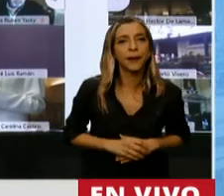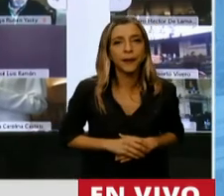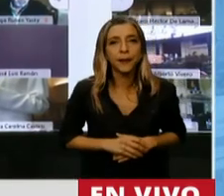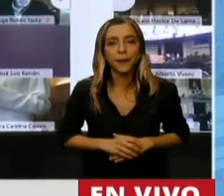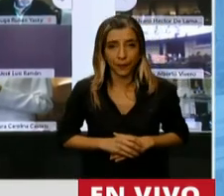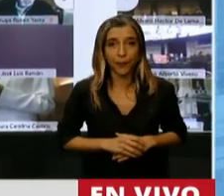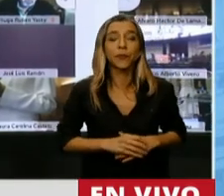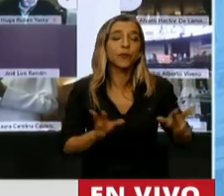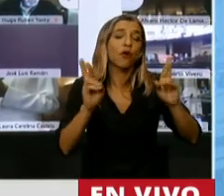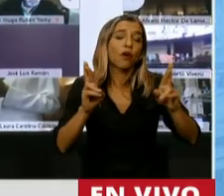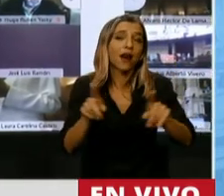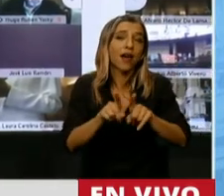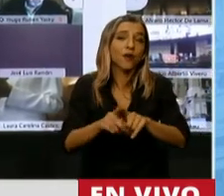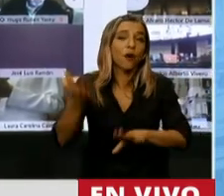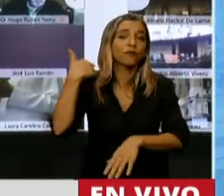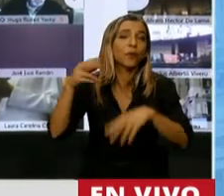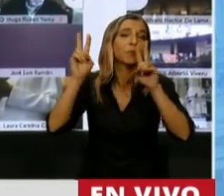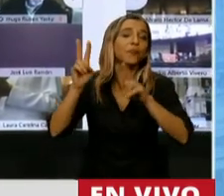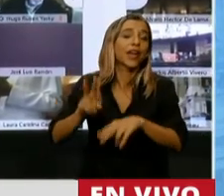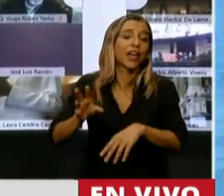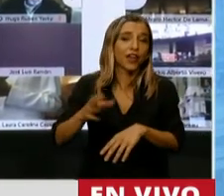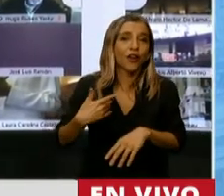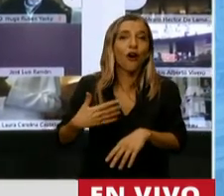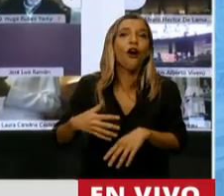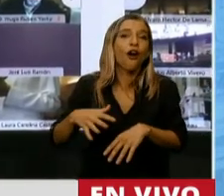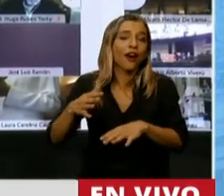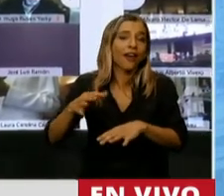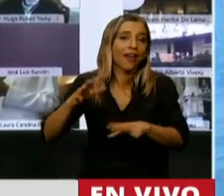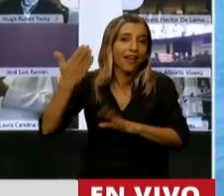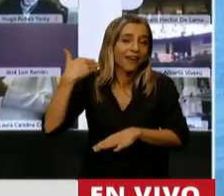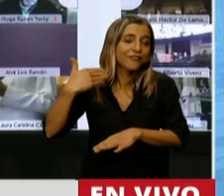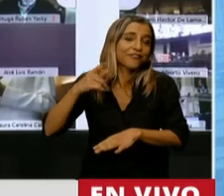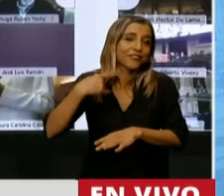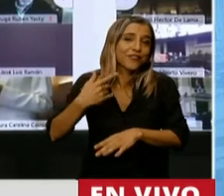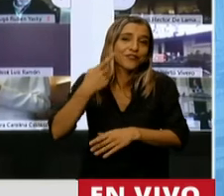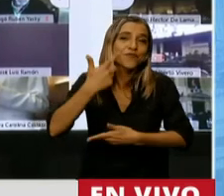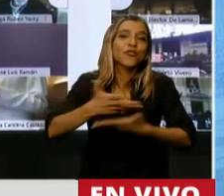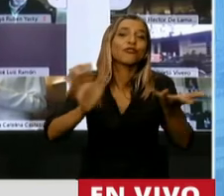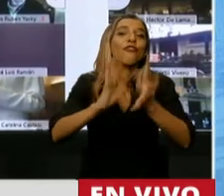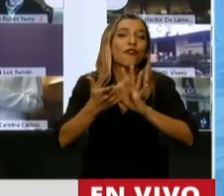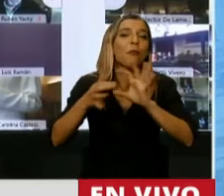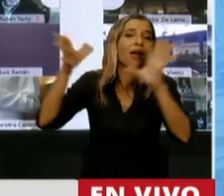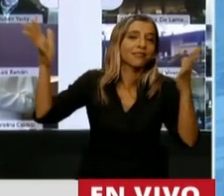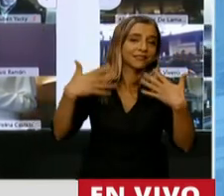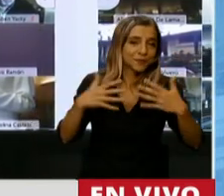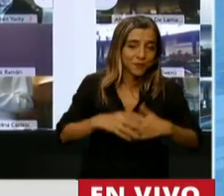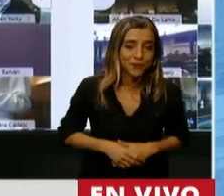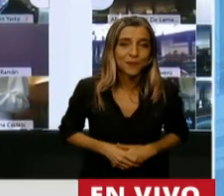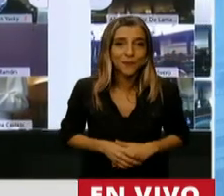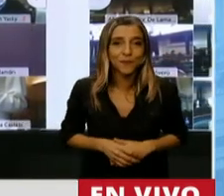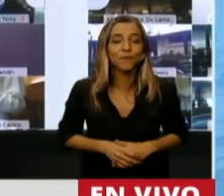del año 1947 en tucumán y pido a la oposición